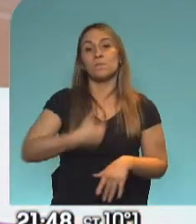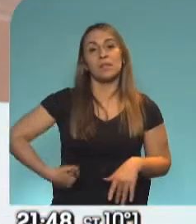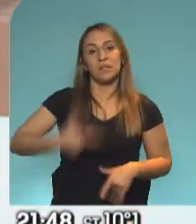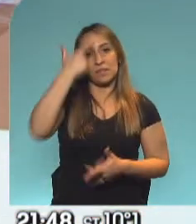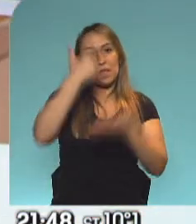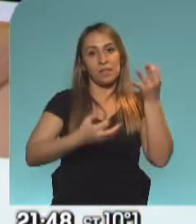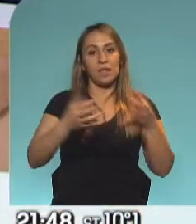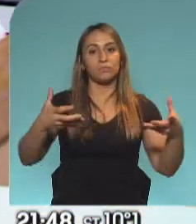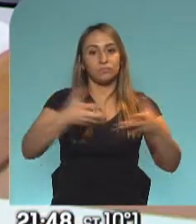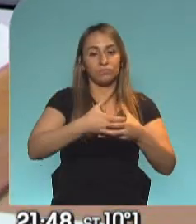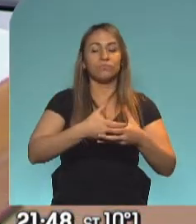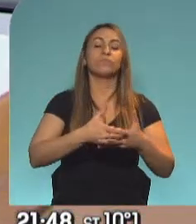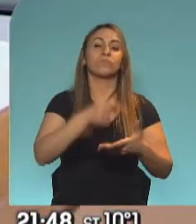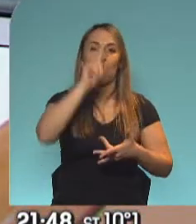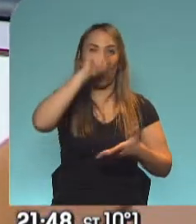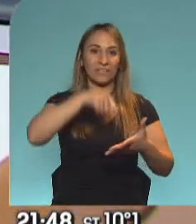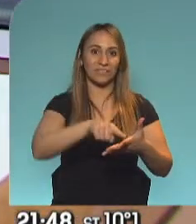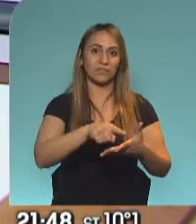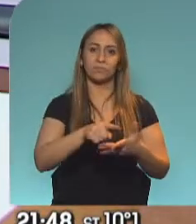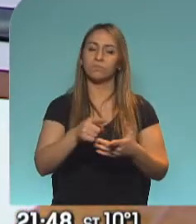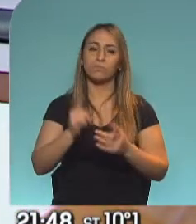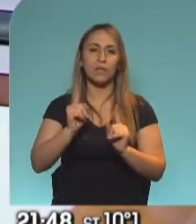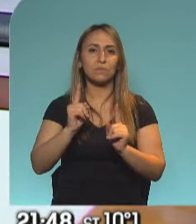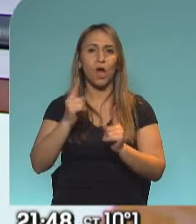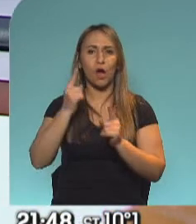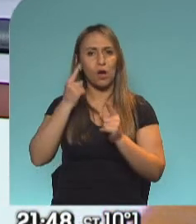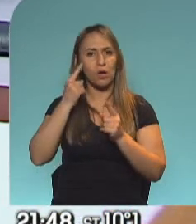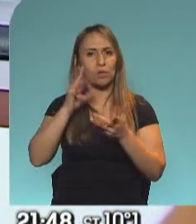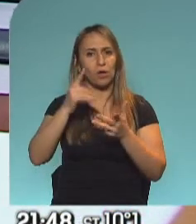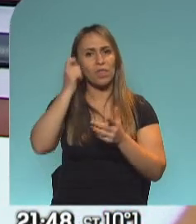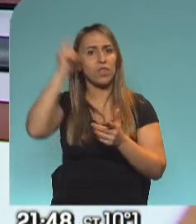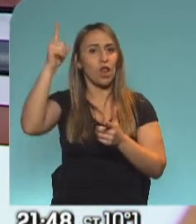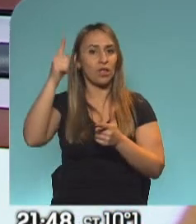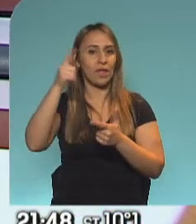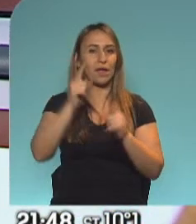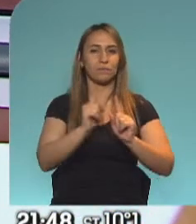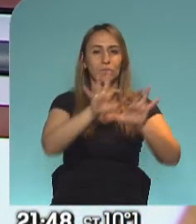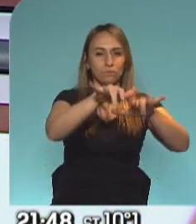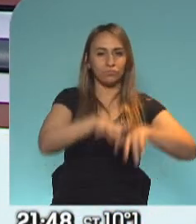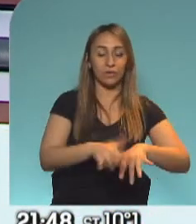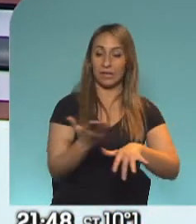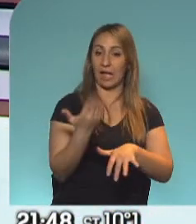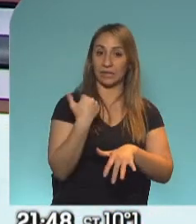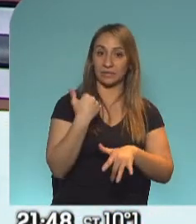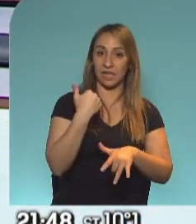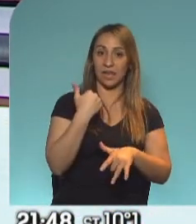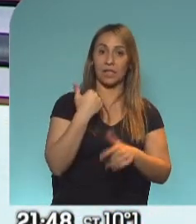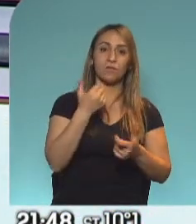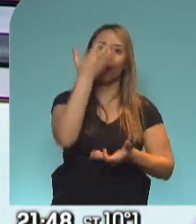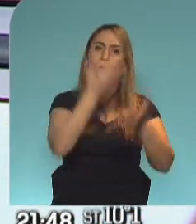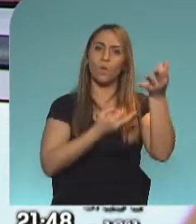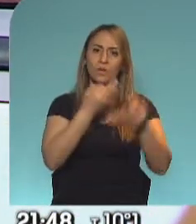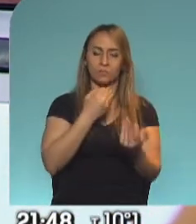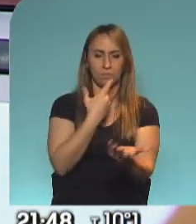exclusiva en Televisión Pública, en el mismo tono o en la misma línea del escrito que ayer el Consejo presentó,